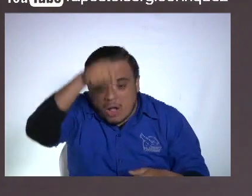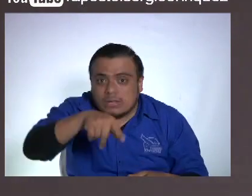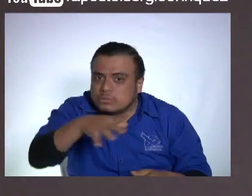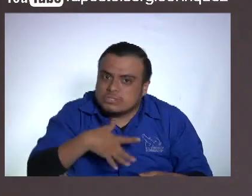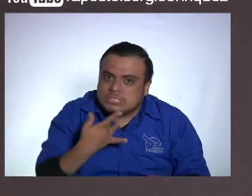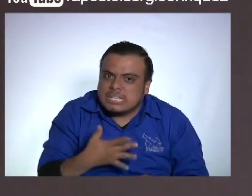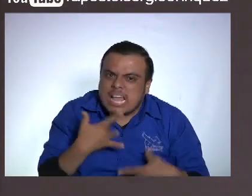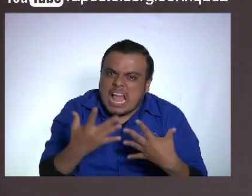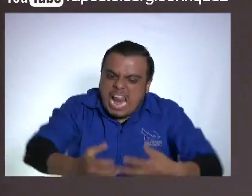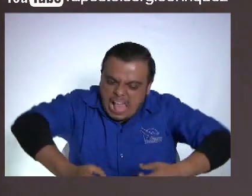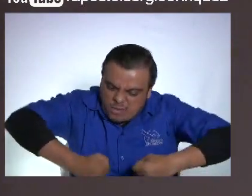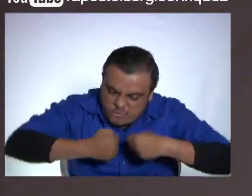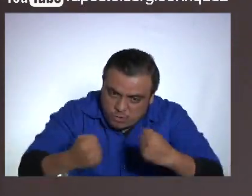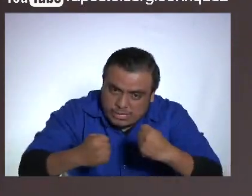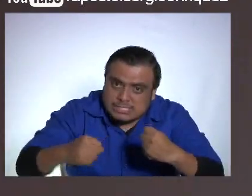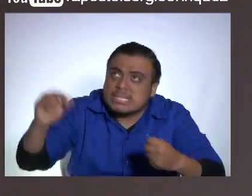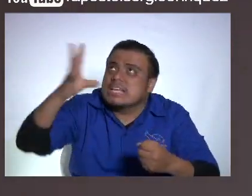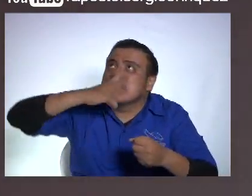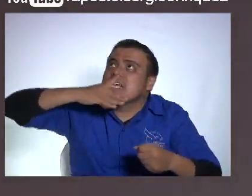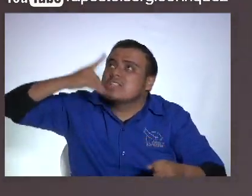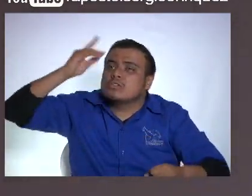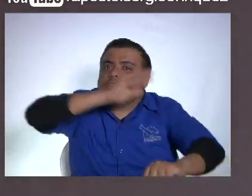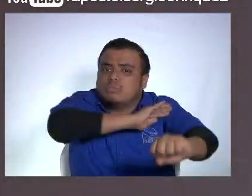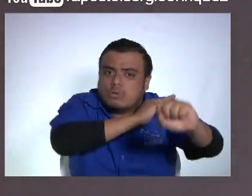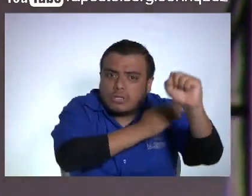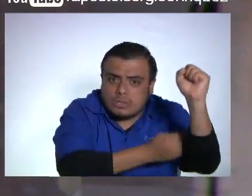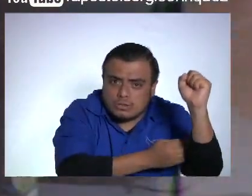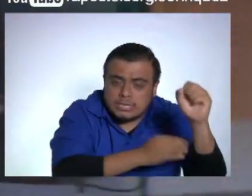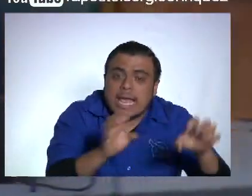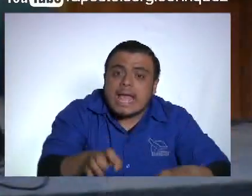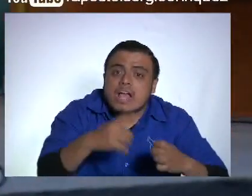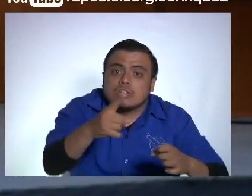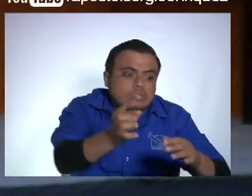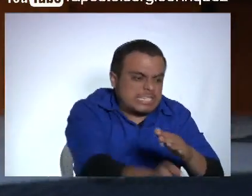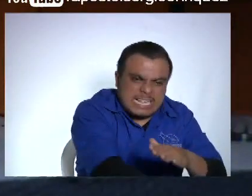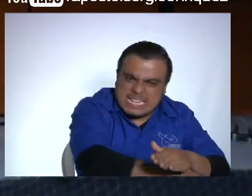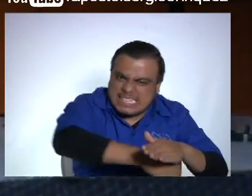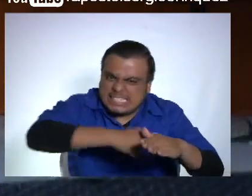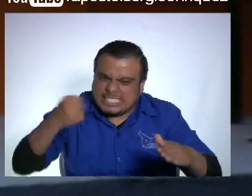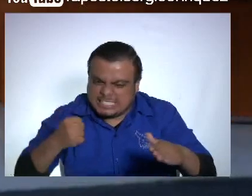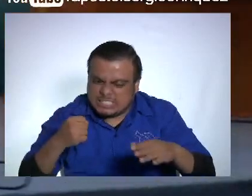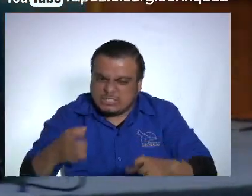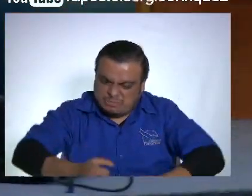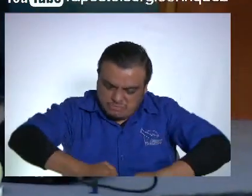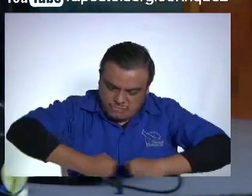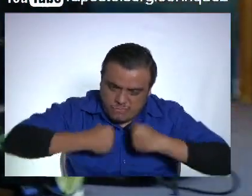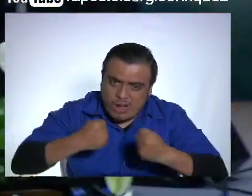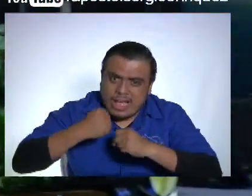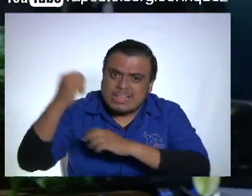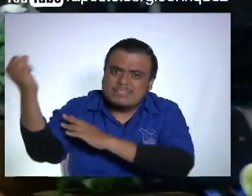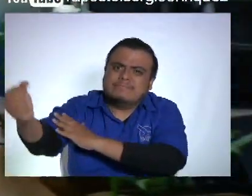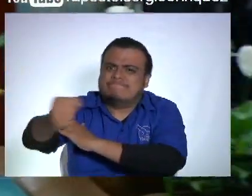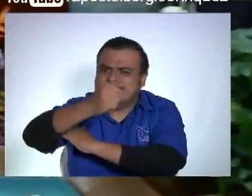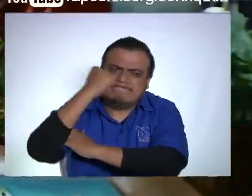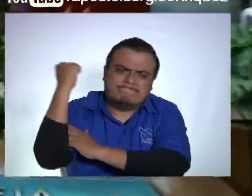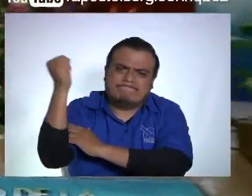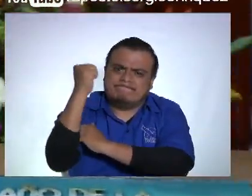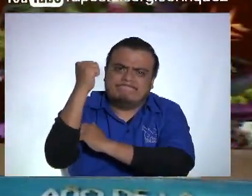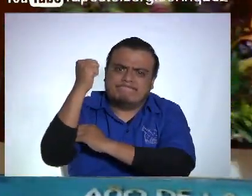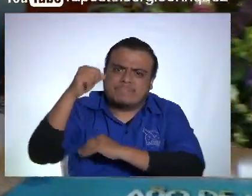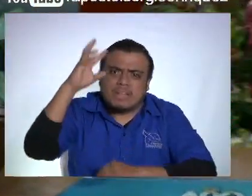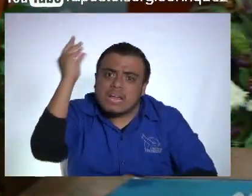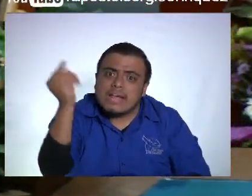Todopoderoso. Aleluya, así vas a salir de este lugar en esta noche, victorioso, en victoria, porque